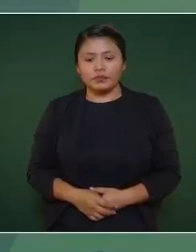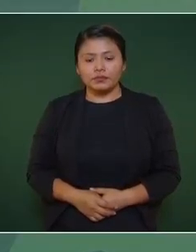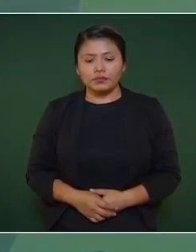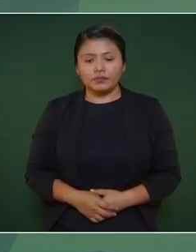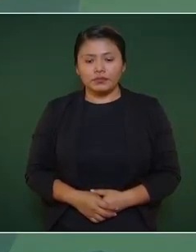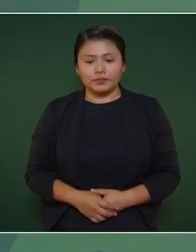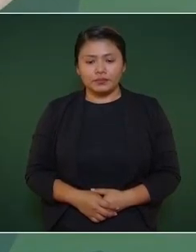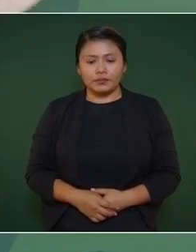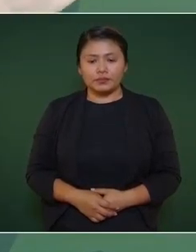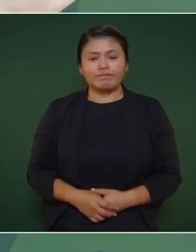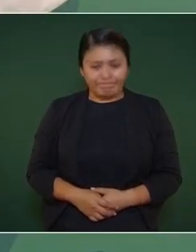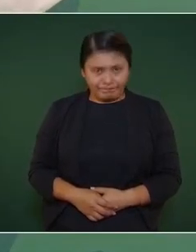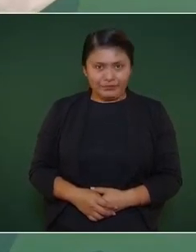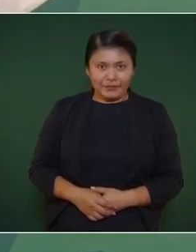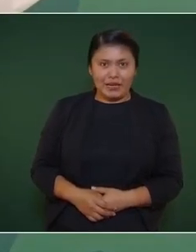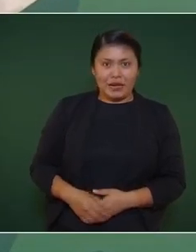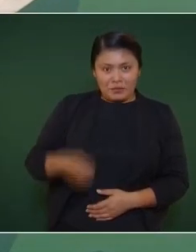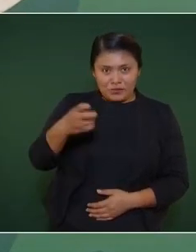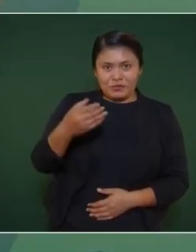así por la temporada,